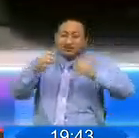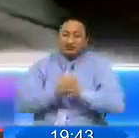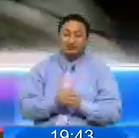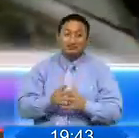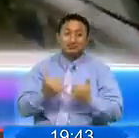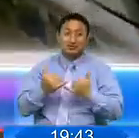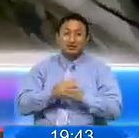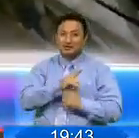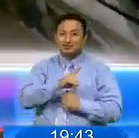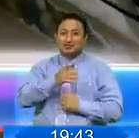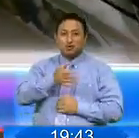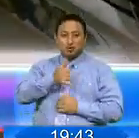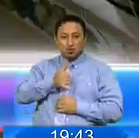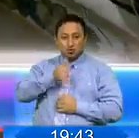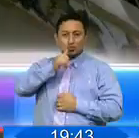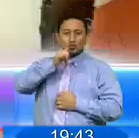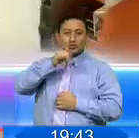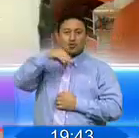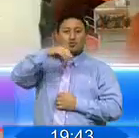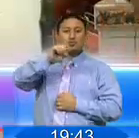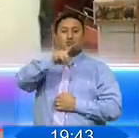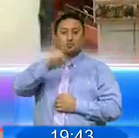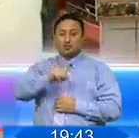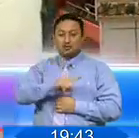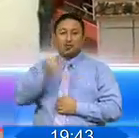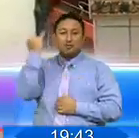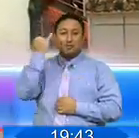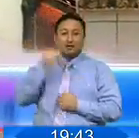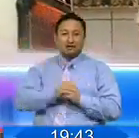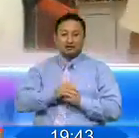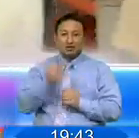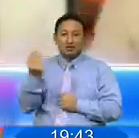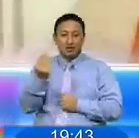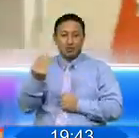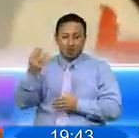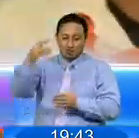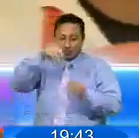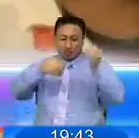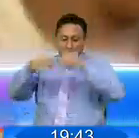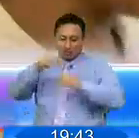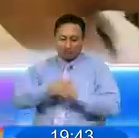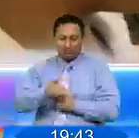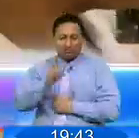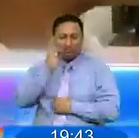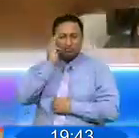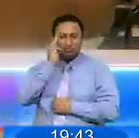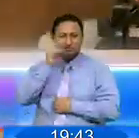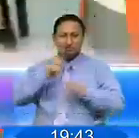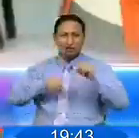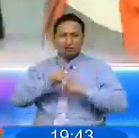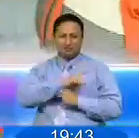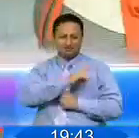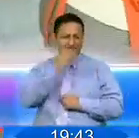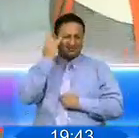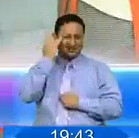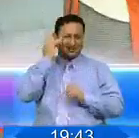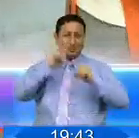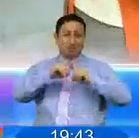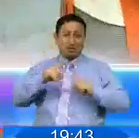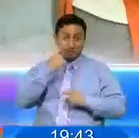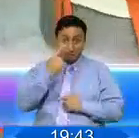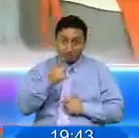de tomarse un delicioso jugo de mora con alfalfa, malta y huevo. Cosas ricas y para algunos extrañas que si no lo ha